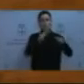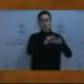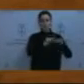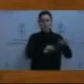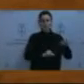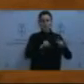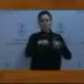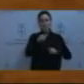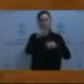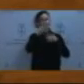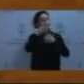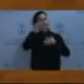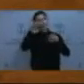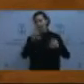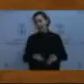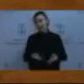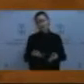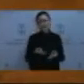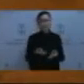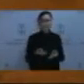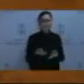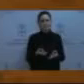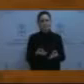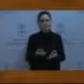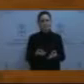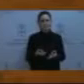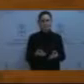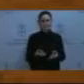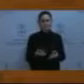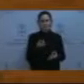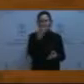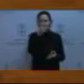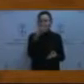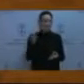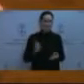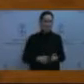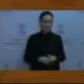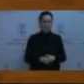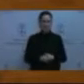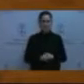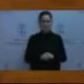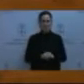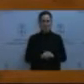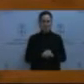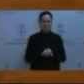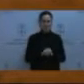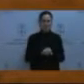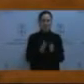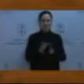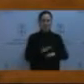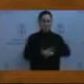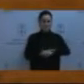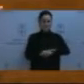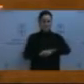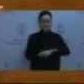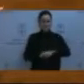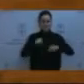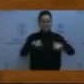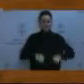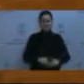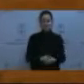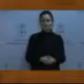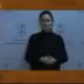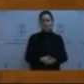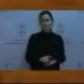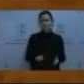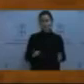a la hora de llevarlo a la práctica, las cosas cambian. este Gobierno no ha hecho